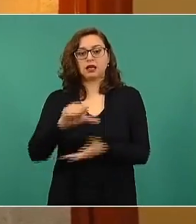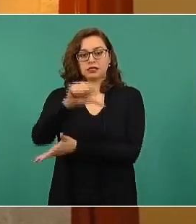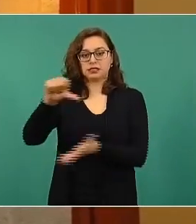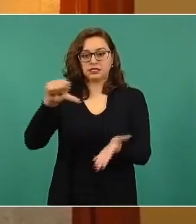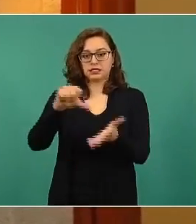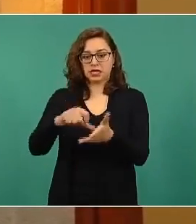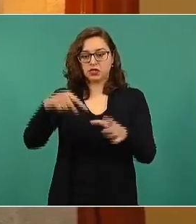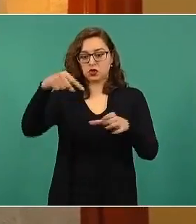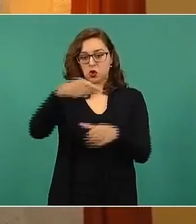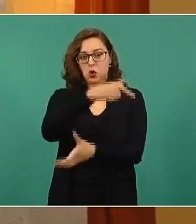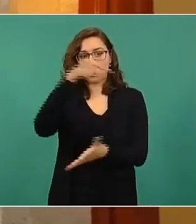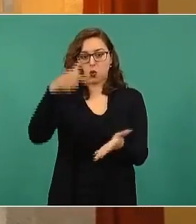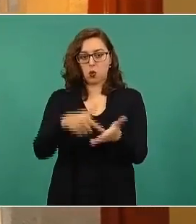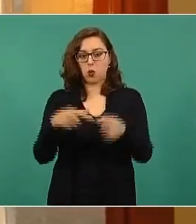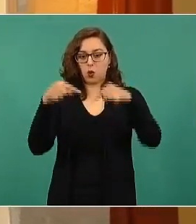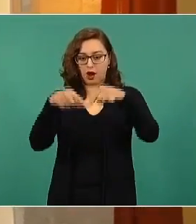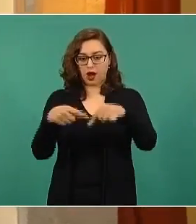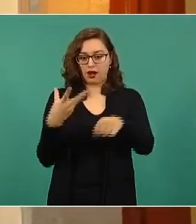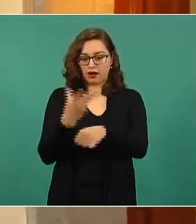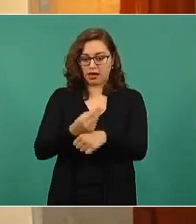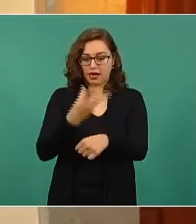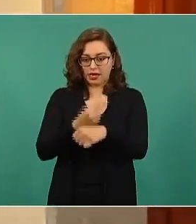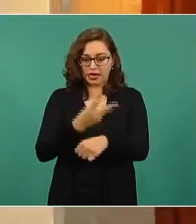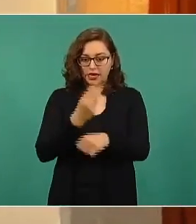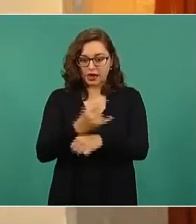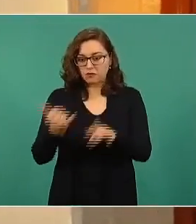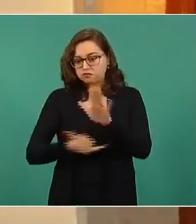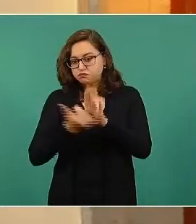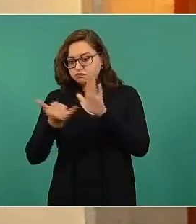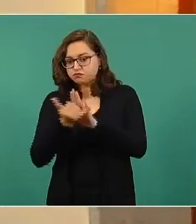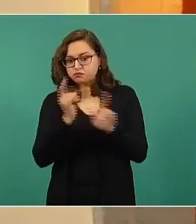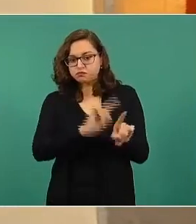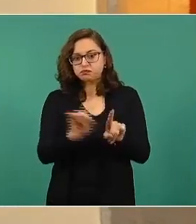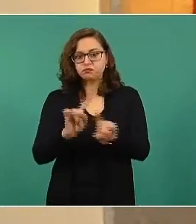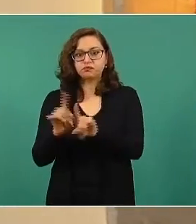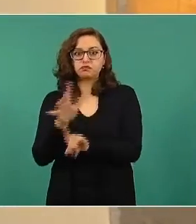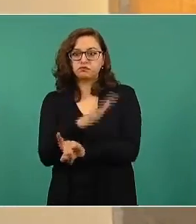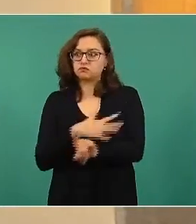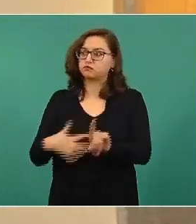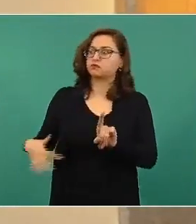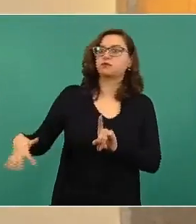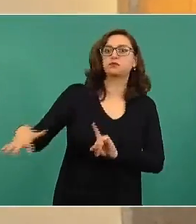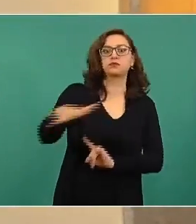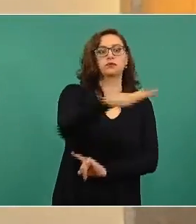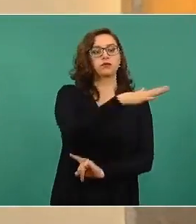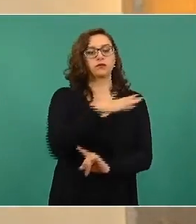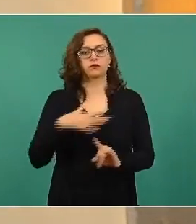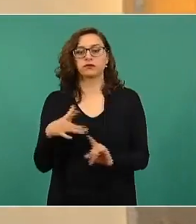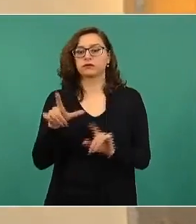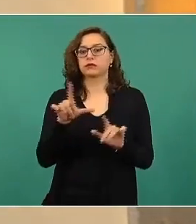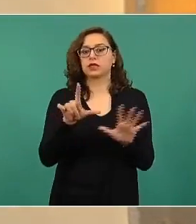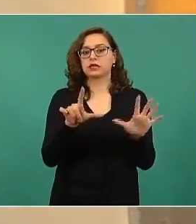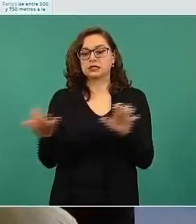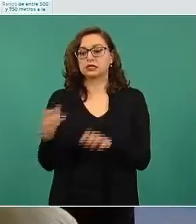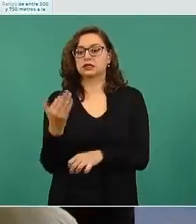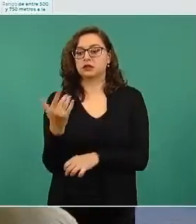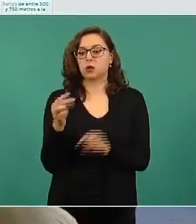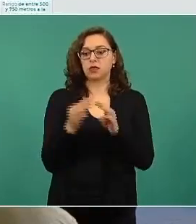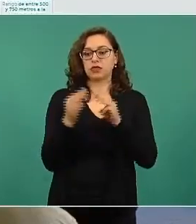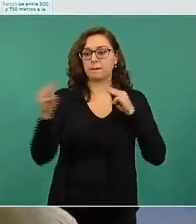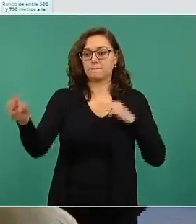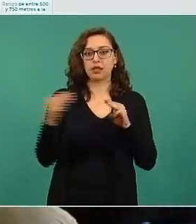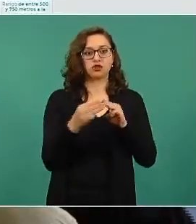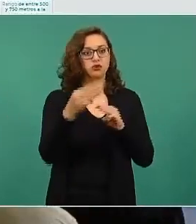Son radios, digamos, que permiten a la población poder hacer desplazamientos caminando hasta los 750